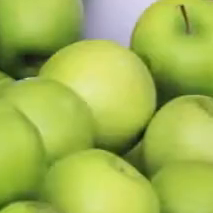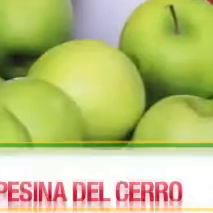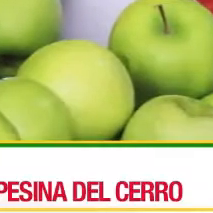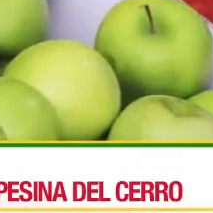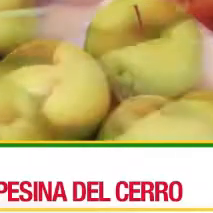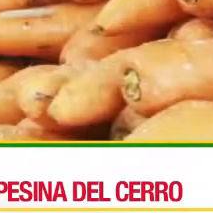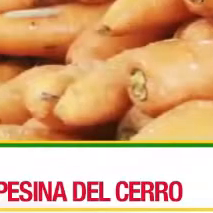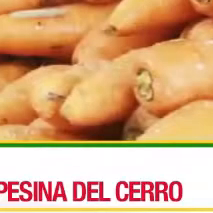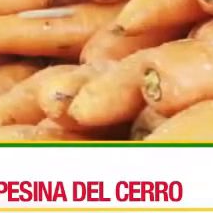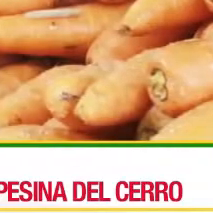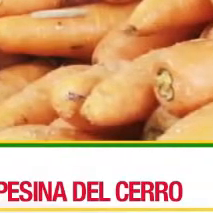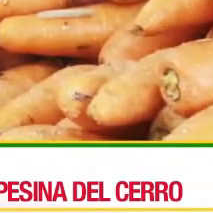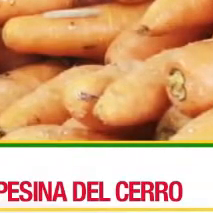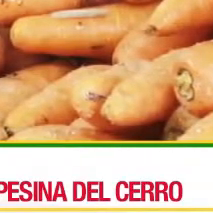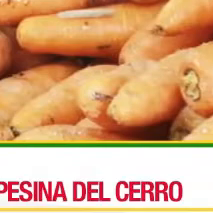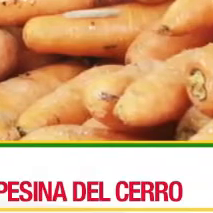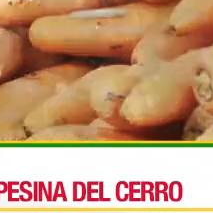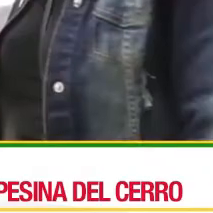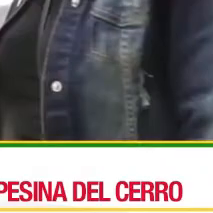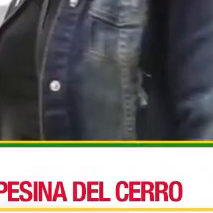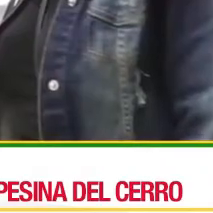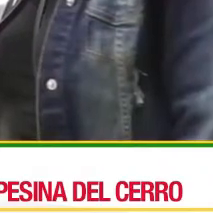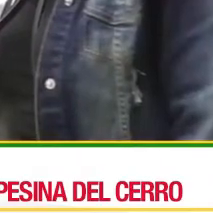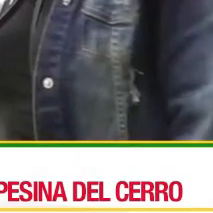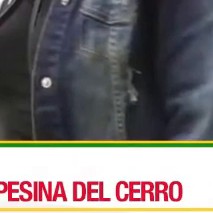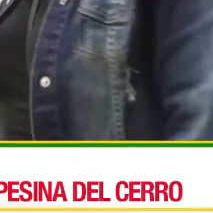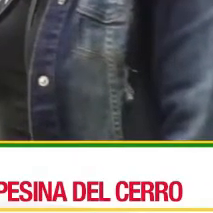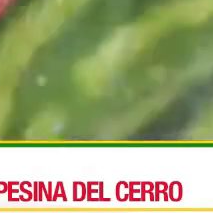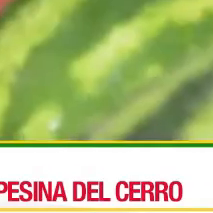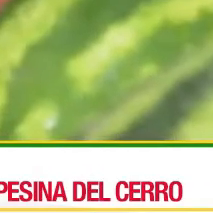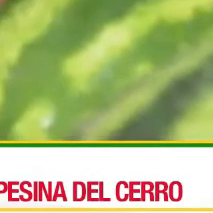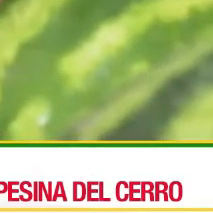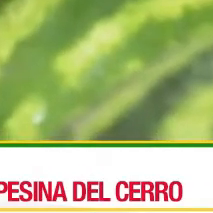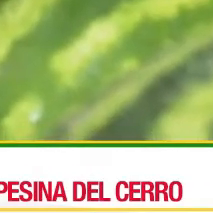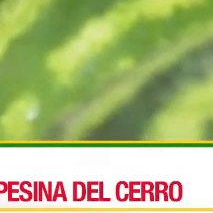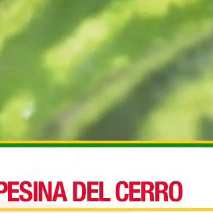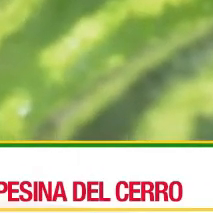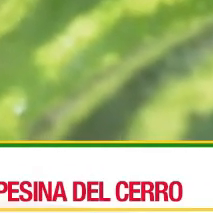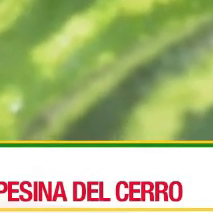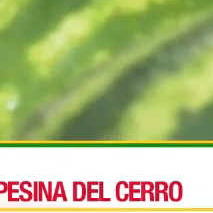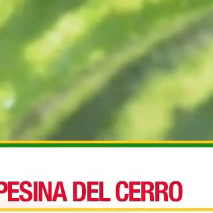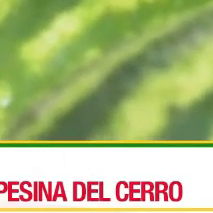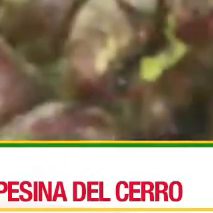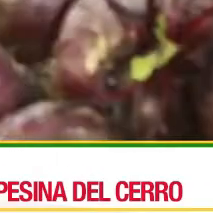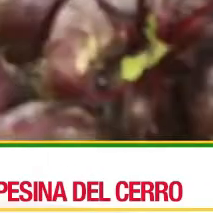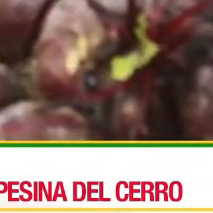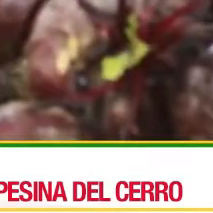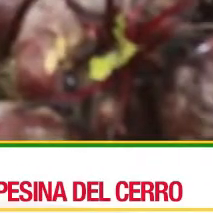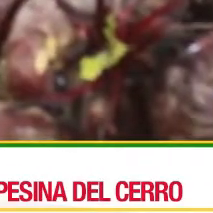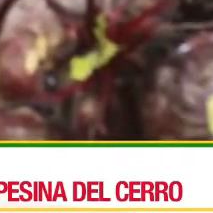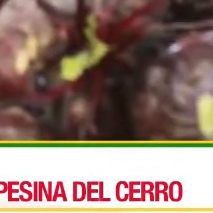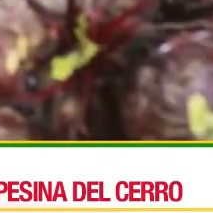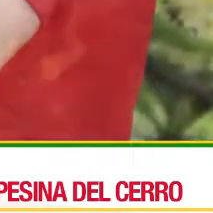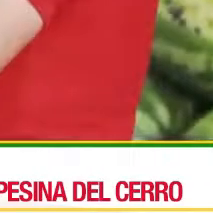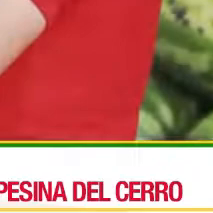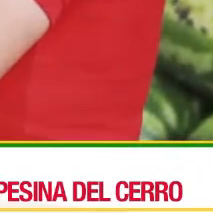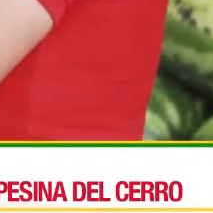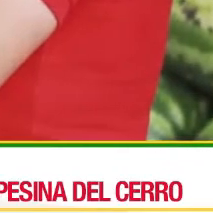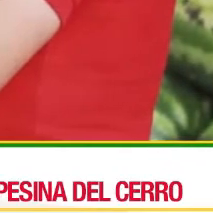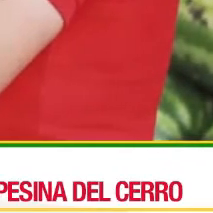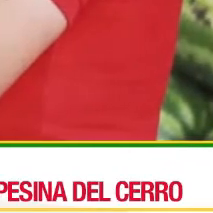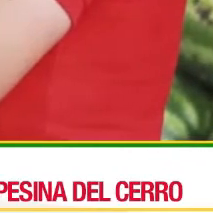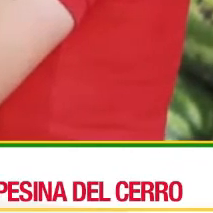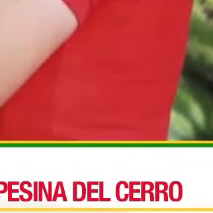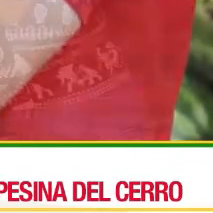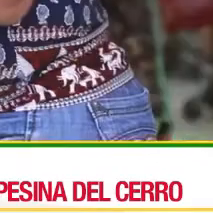Consigue las frutas y verduras más frescas de la ciudad y los mejores cárnicos en la Plaza Campesina. Visítenos en nuestras sucursales del Bambú, El Cerro,